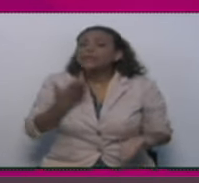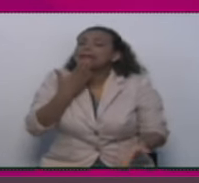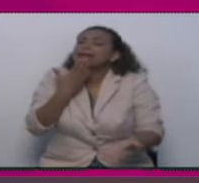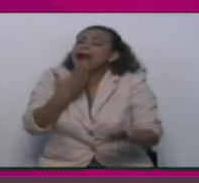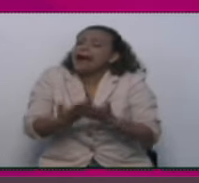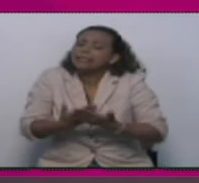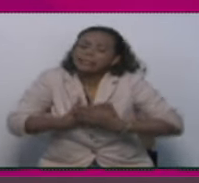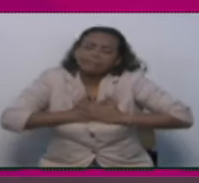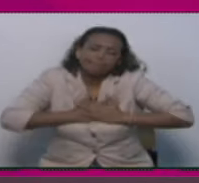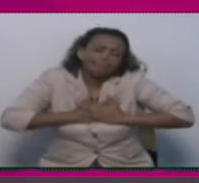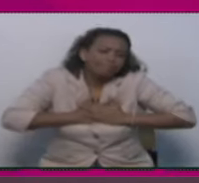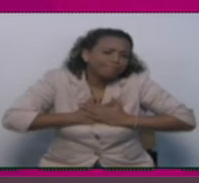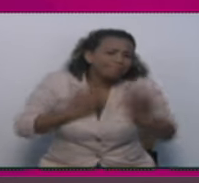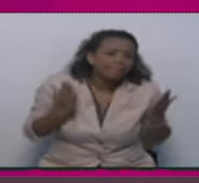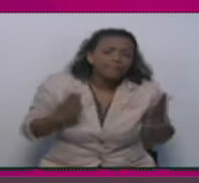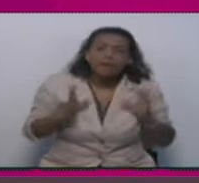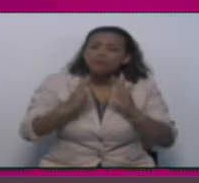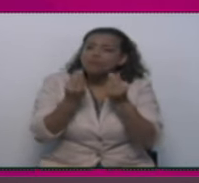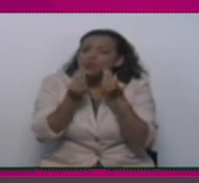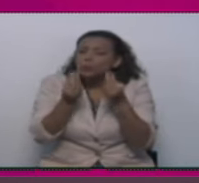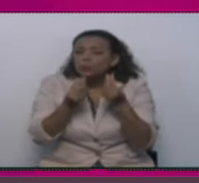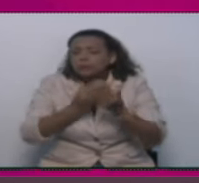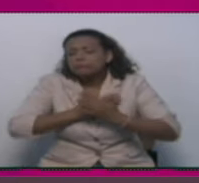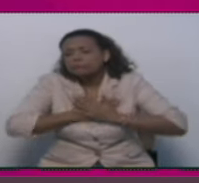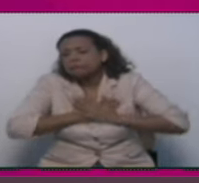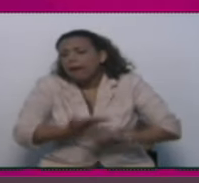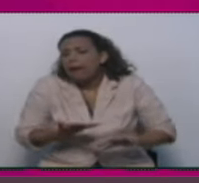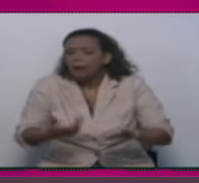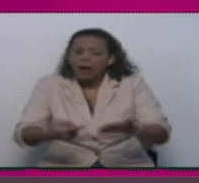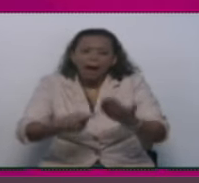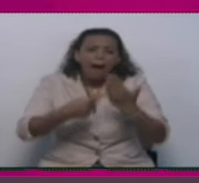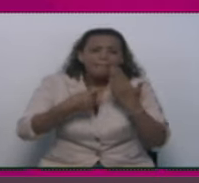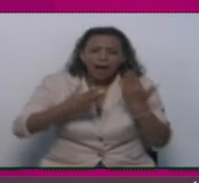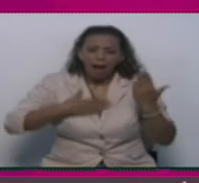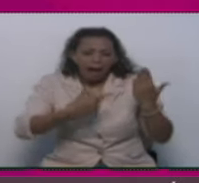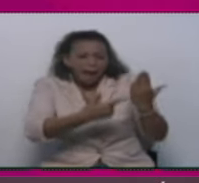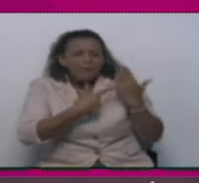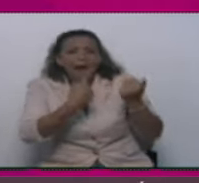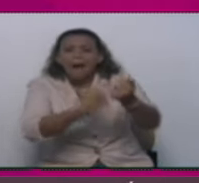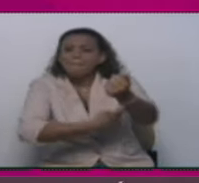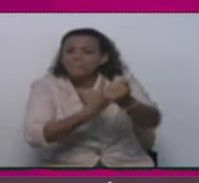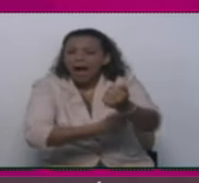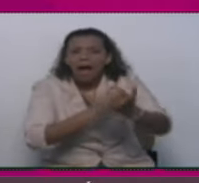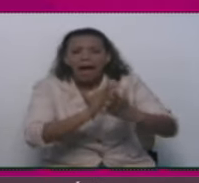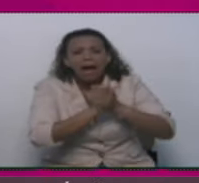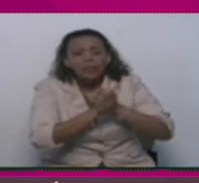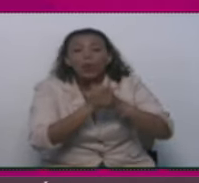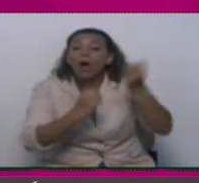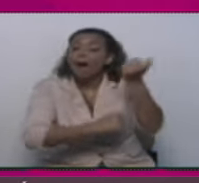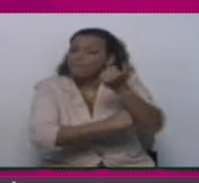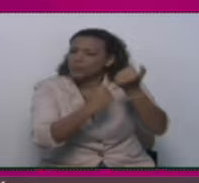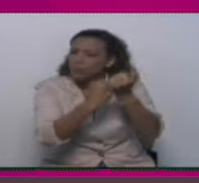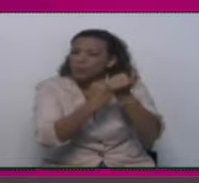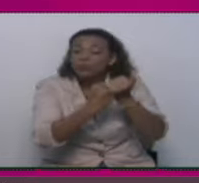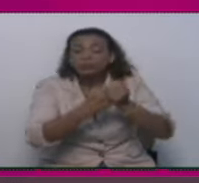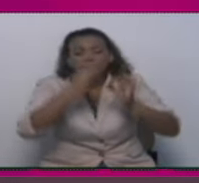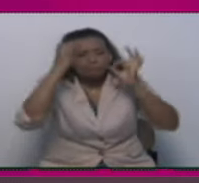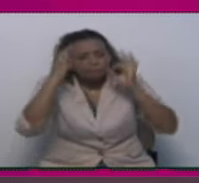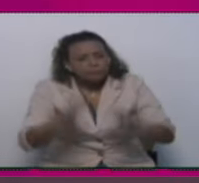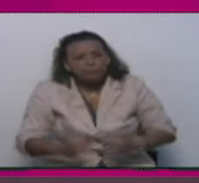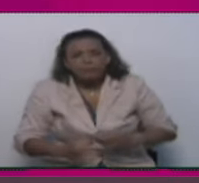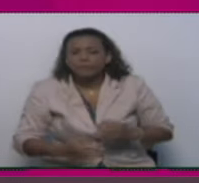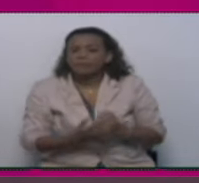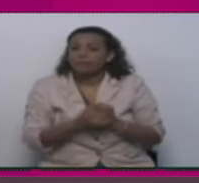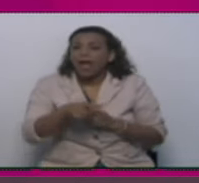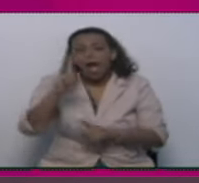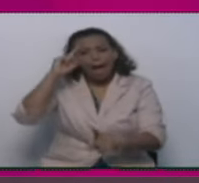agradecimiento por tantas muestras de hermandad, de solidaridad y de apoyo a